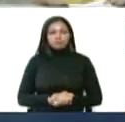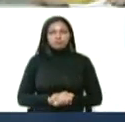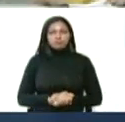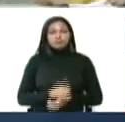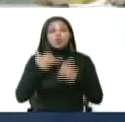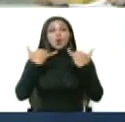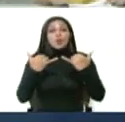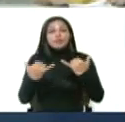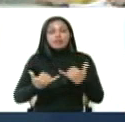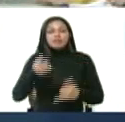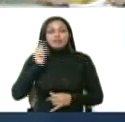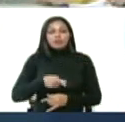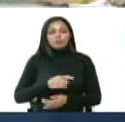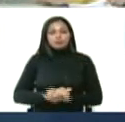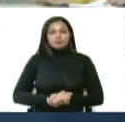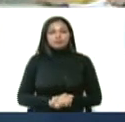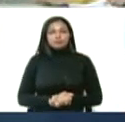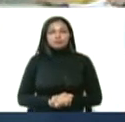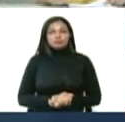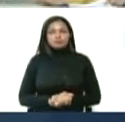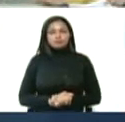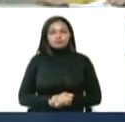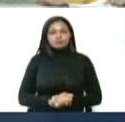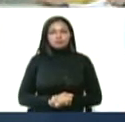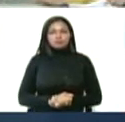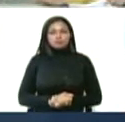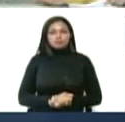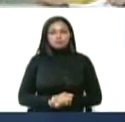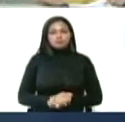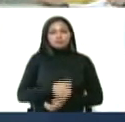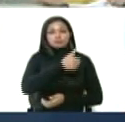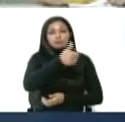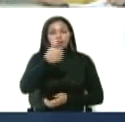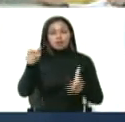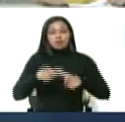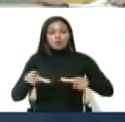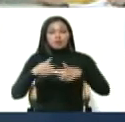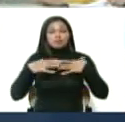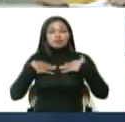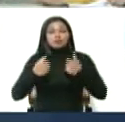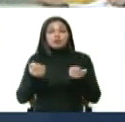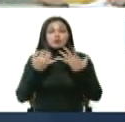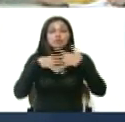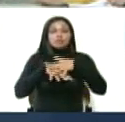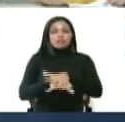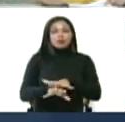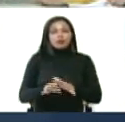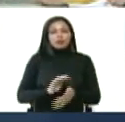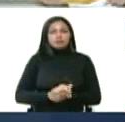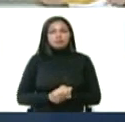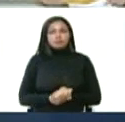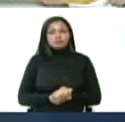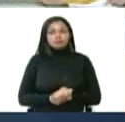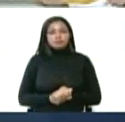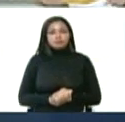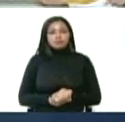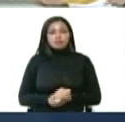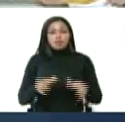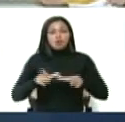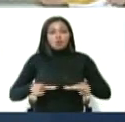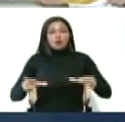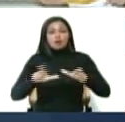Este es el momento. En cada área de salud integral, en cada sí, en cada cuadrante de